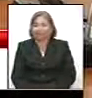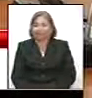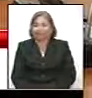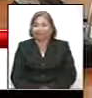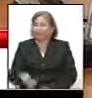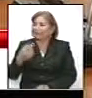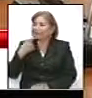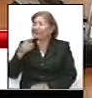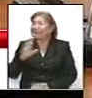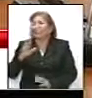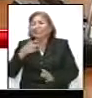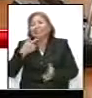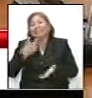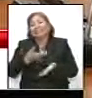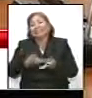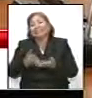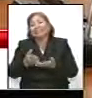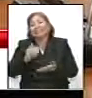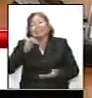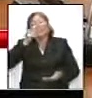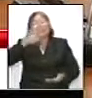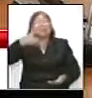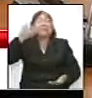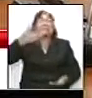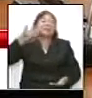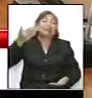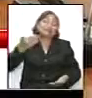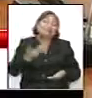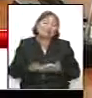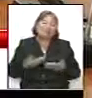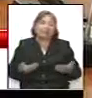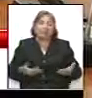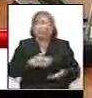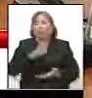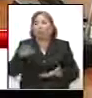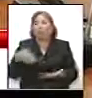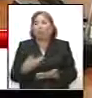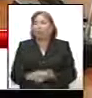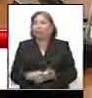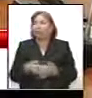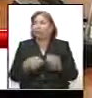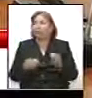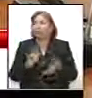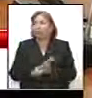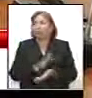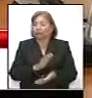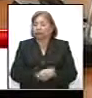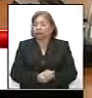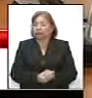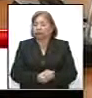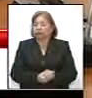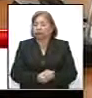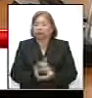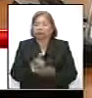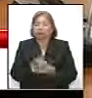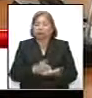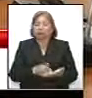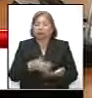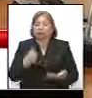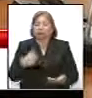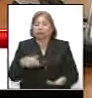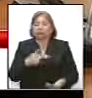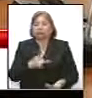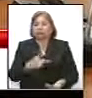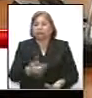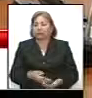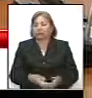que siempre es bueno. El día de mañana formalmente va a ingresar todos los documentos que hemos acordado ese día. Aparte de eso, nosotros...